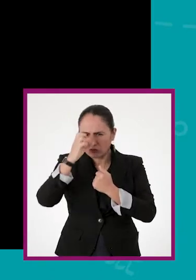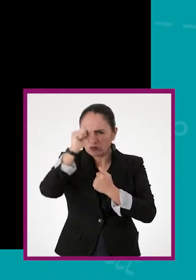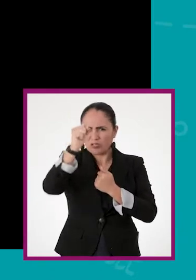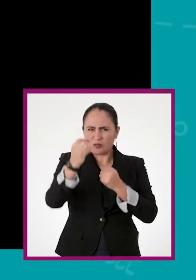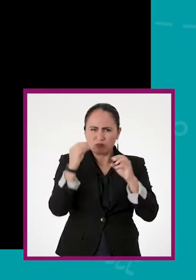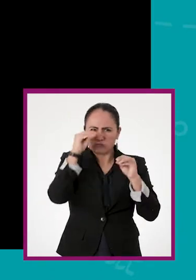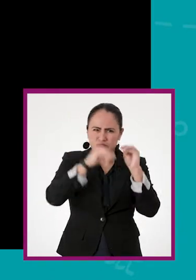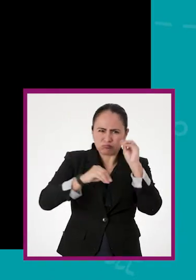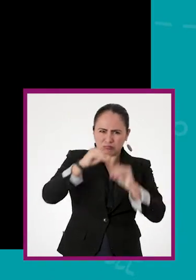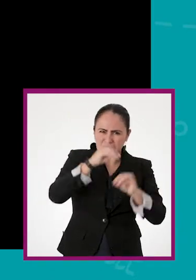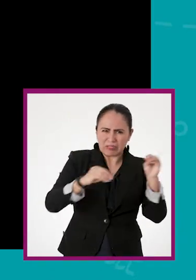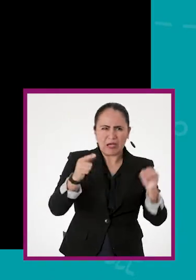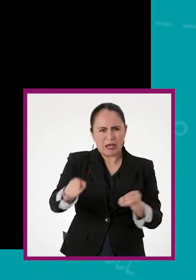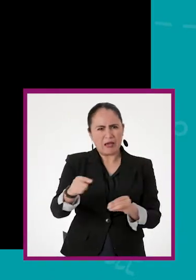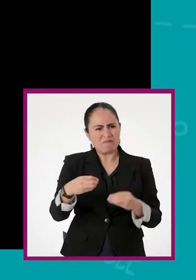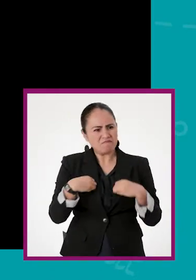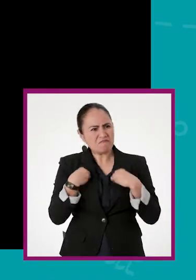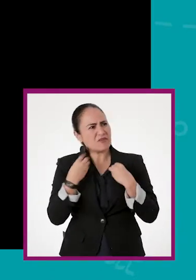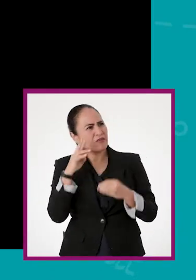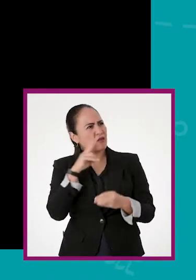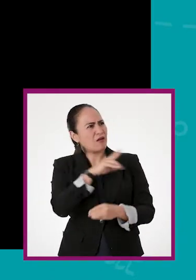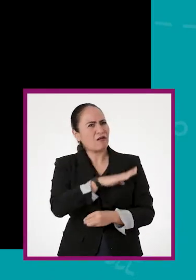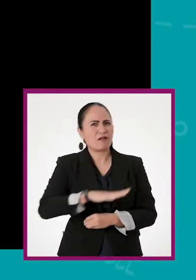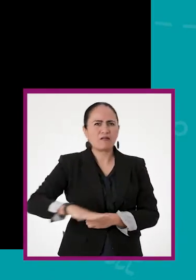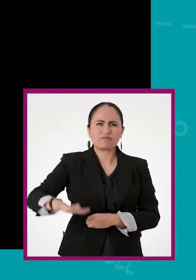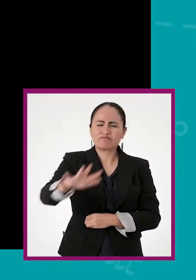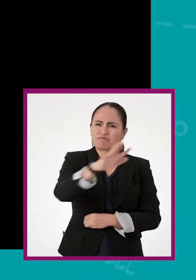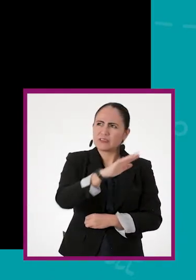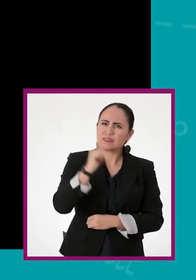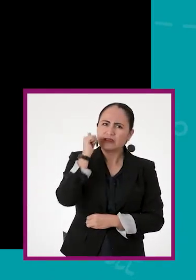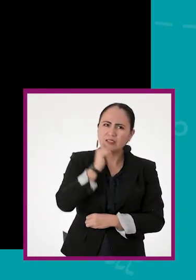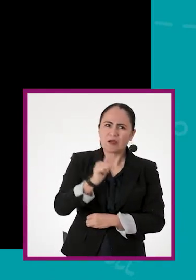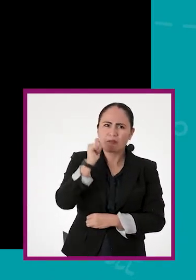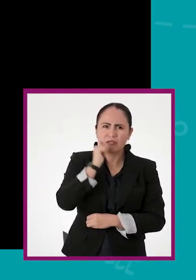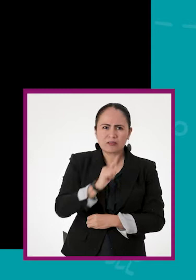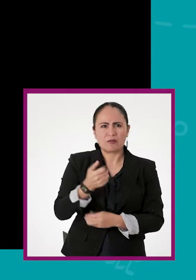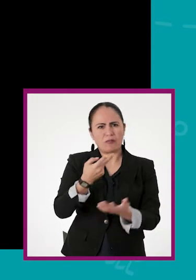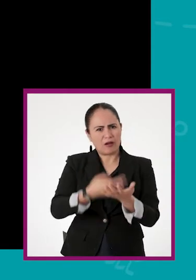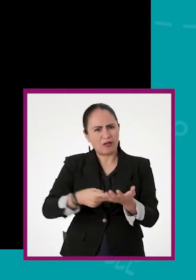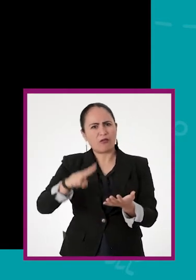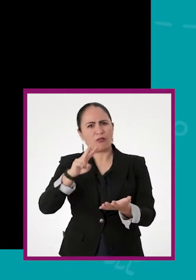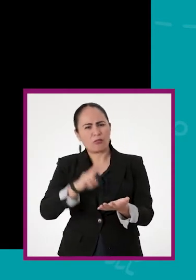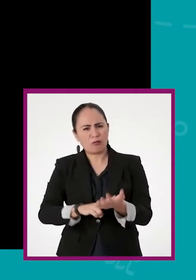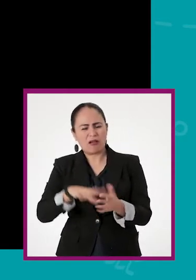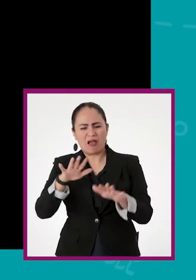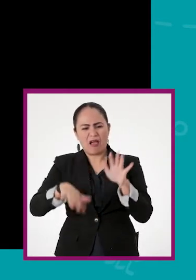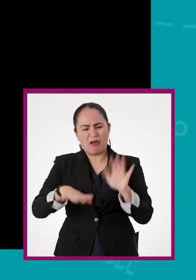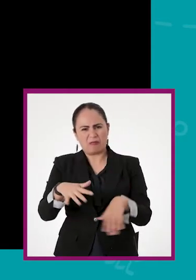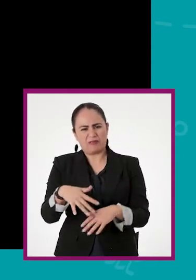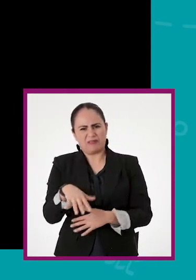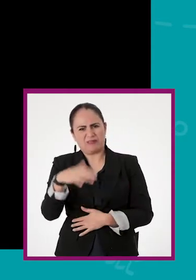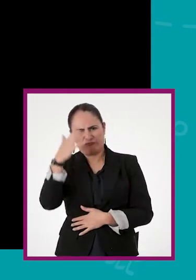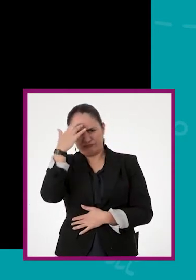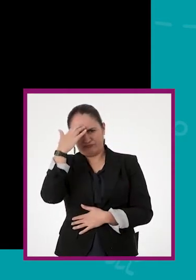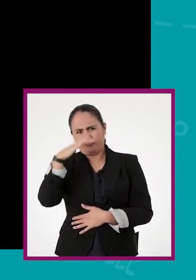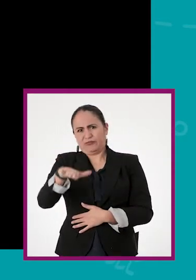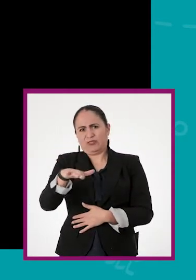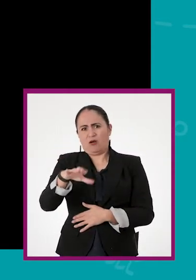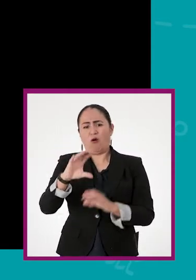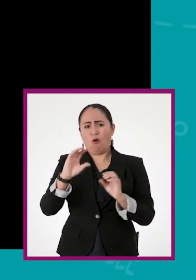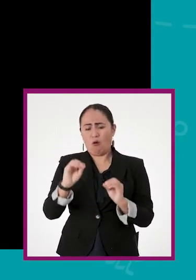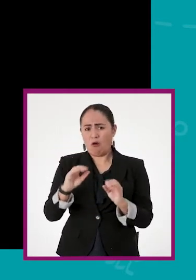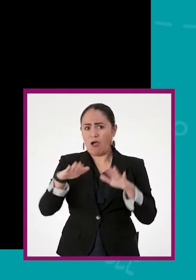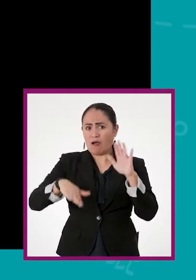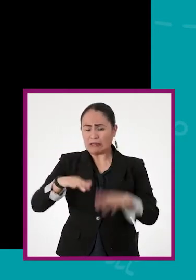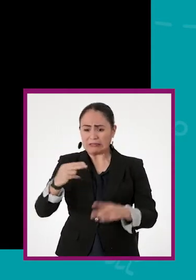que construye se nos presentan entonces bajo una doble naturaleza, curiosamente distantes, a la vez